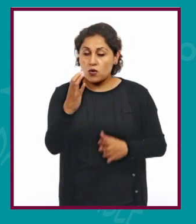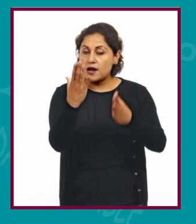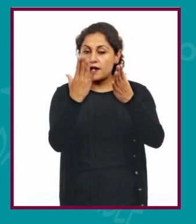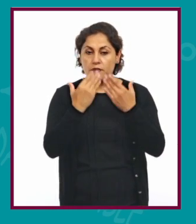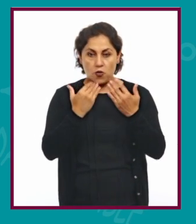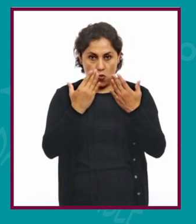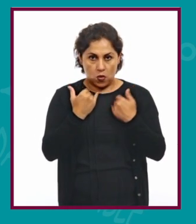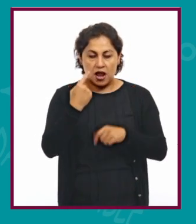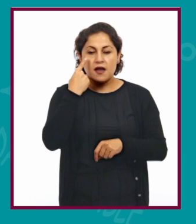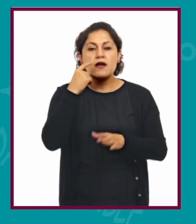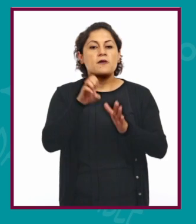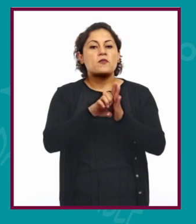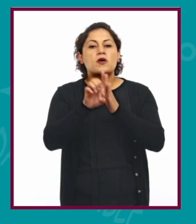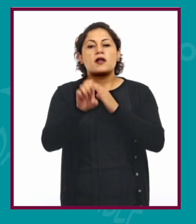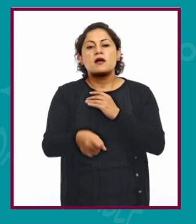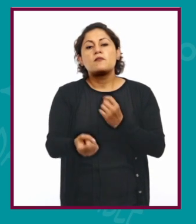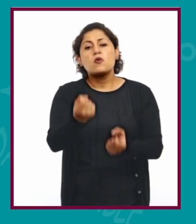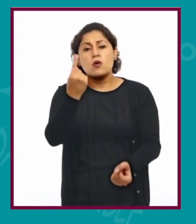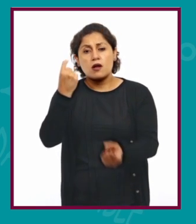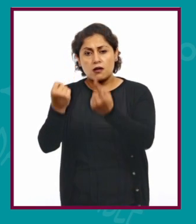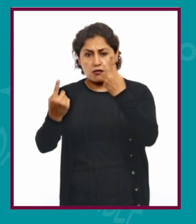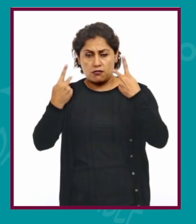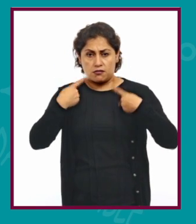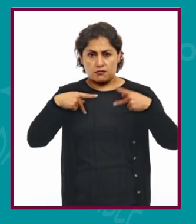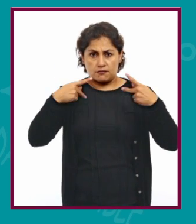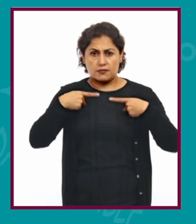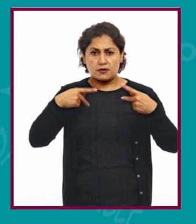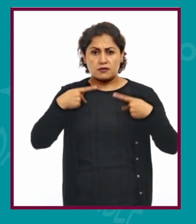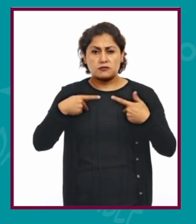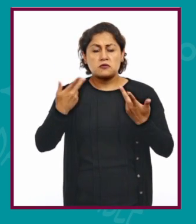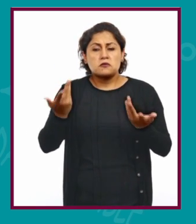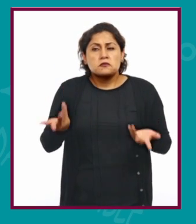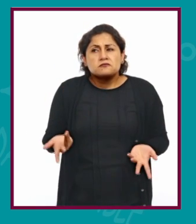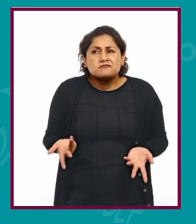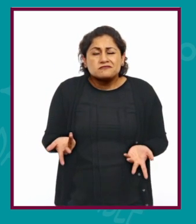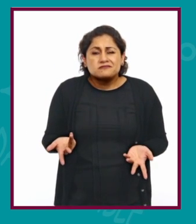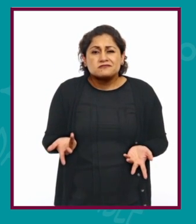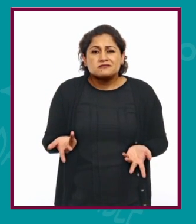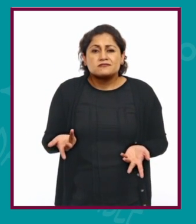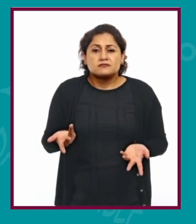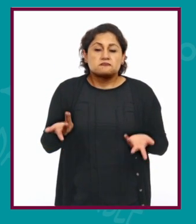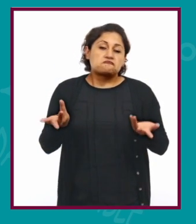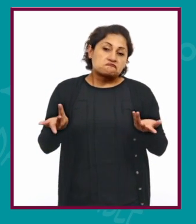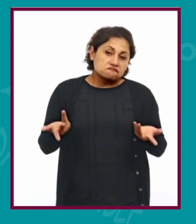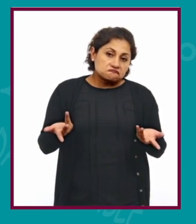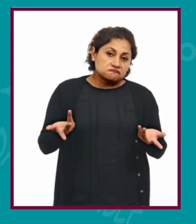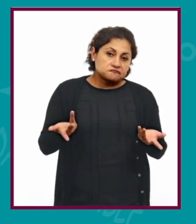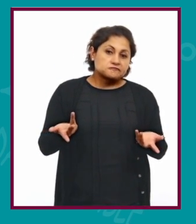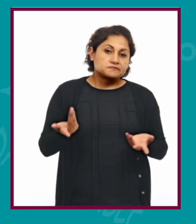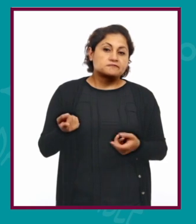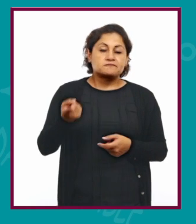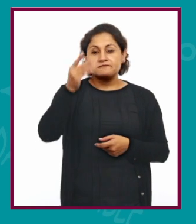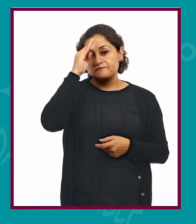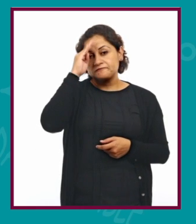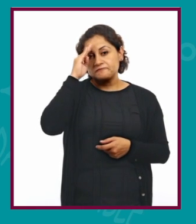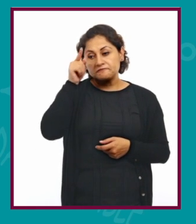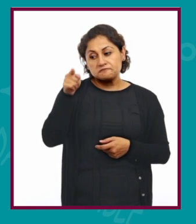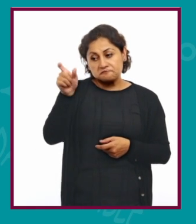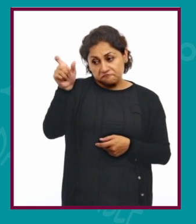ejemplo, individuos que eran pues gente que llamaríamos